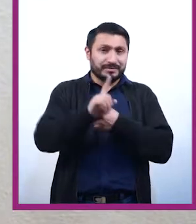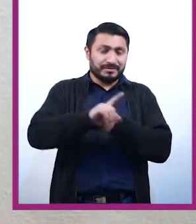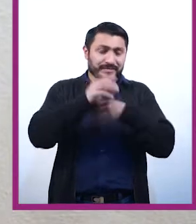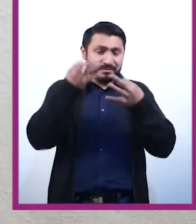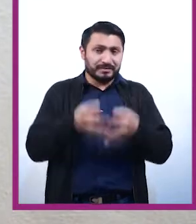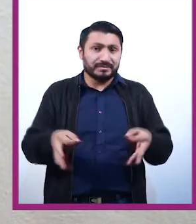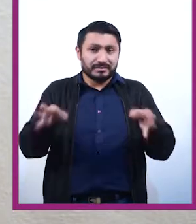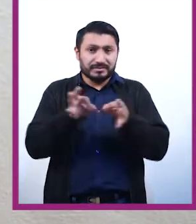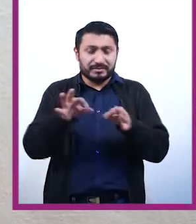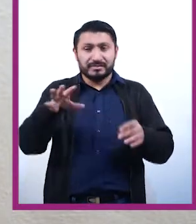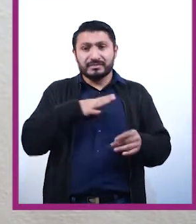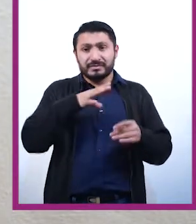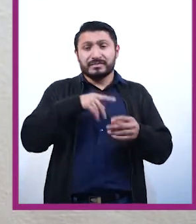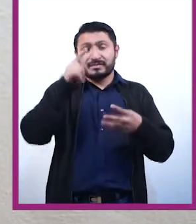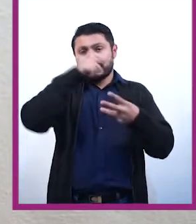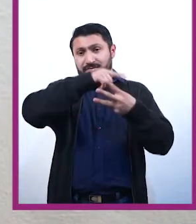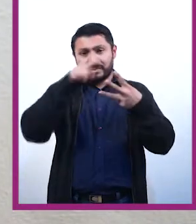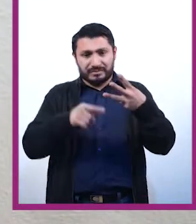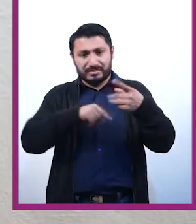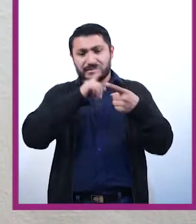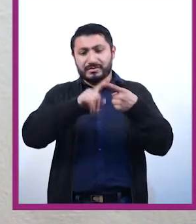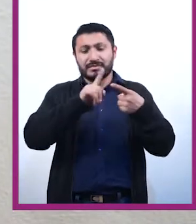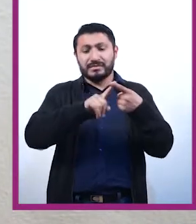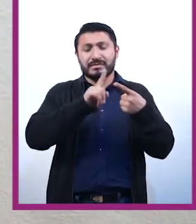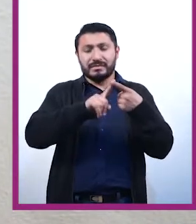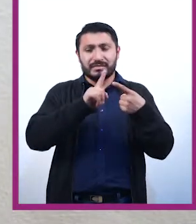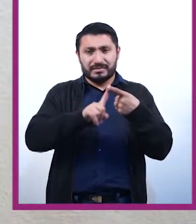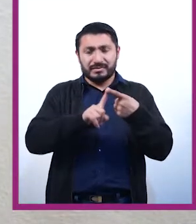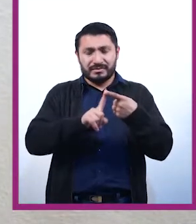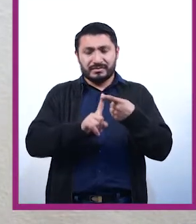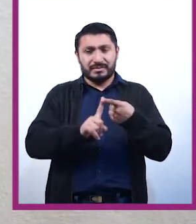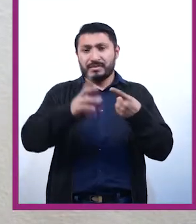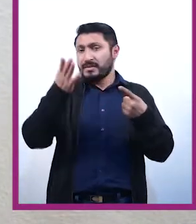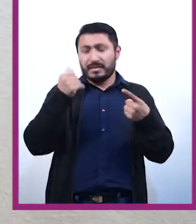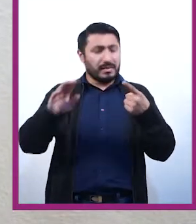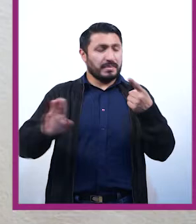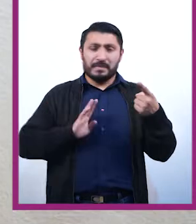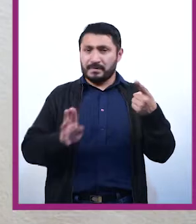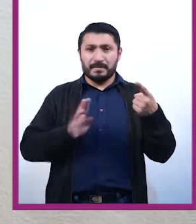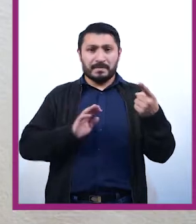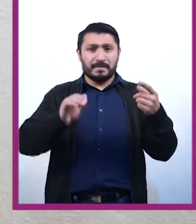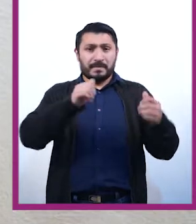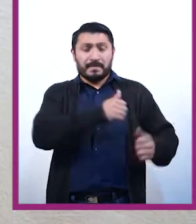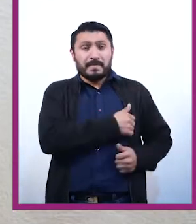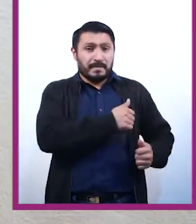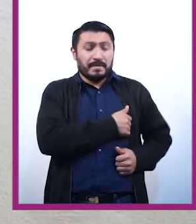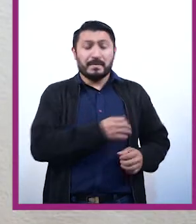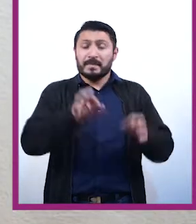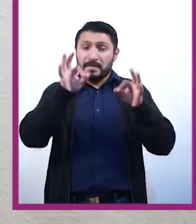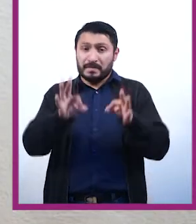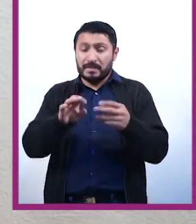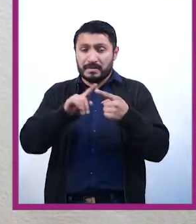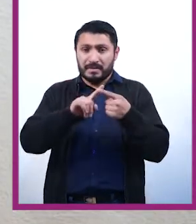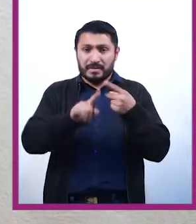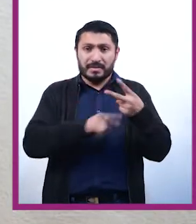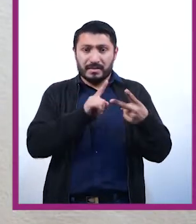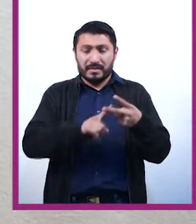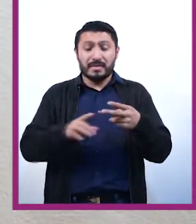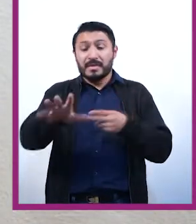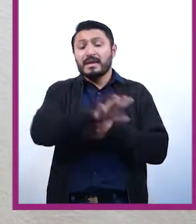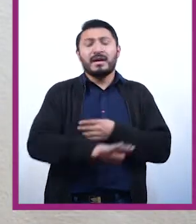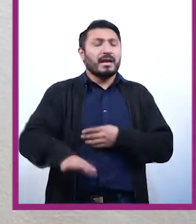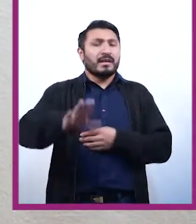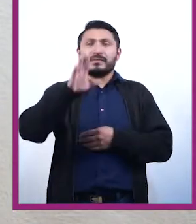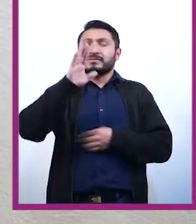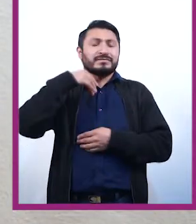menos 3 problemáticas importantes, contando con los dedos. Primero, no tenían los soldados suficientes. Segundo,